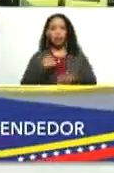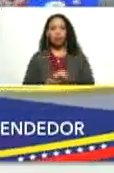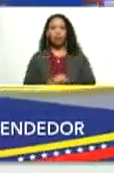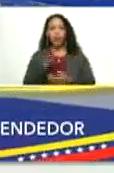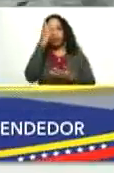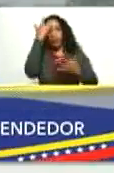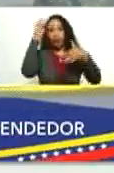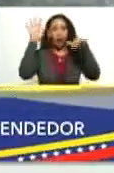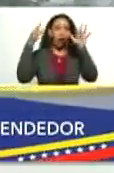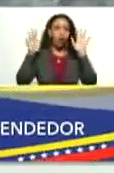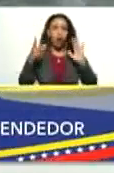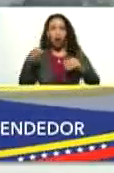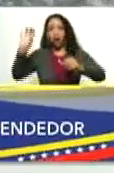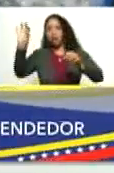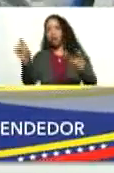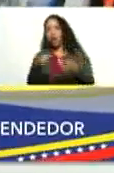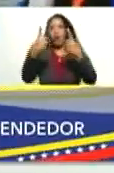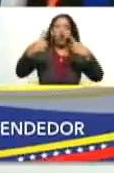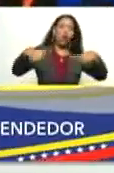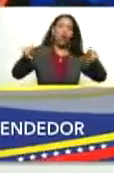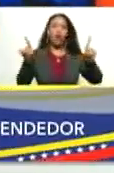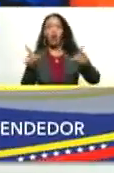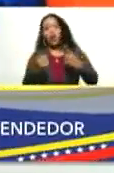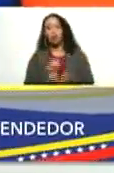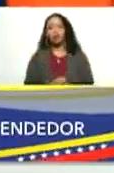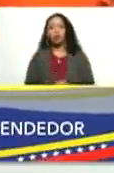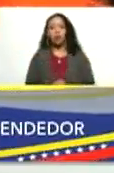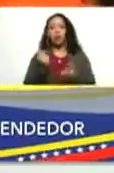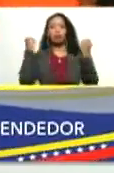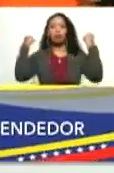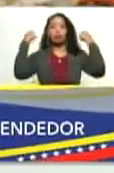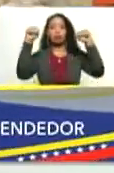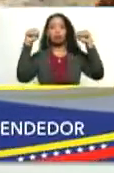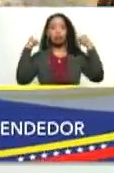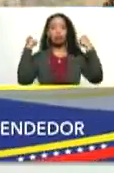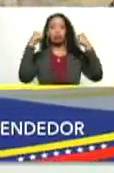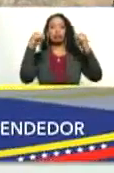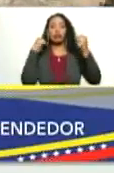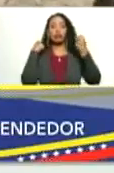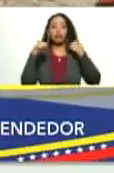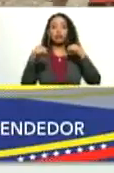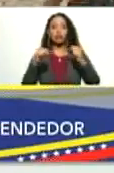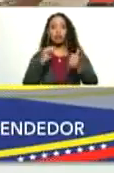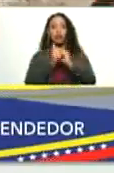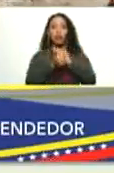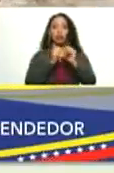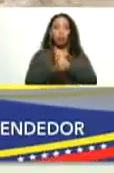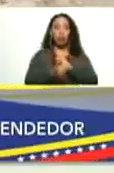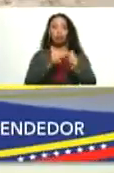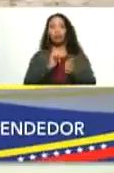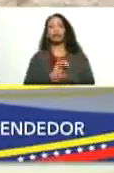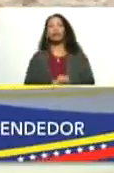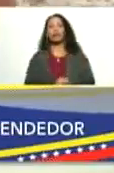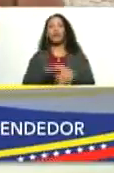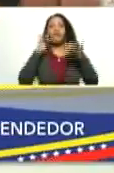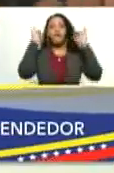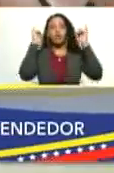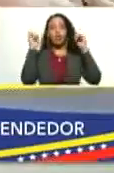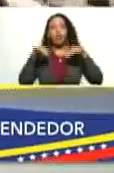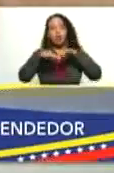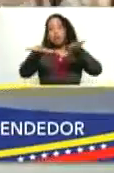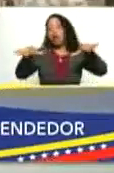carnaval, los conciertos, los ejercicios al aire libre, los festivales de playa,